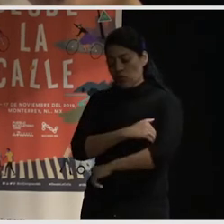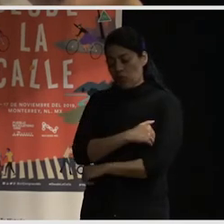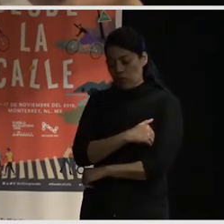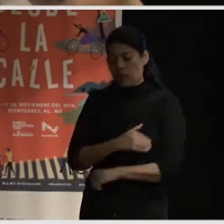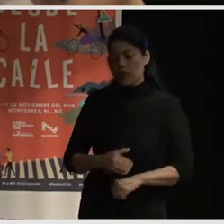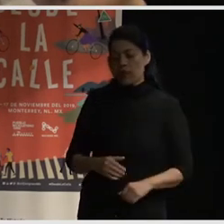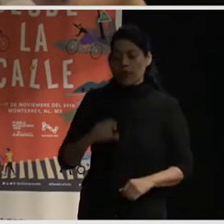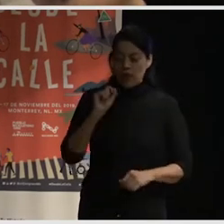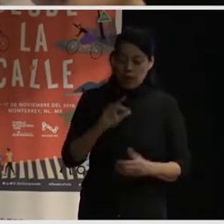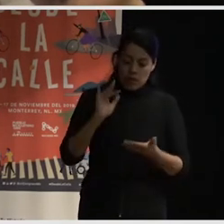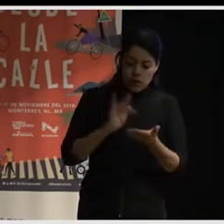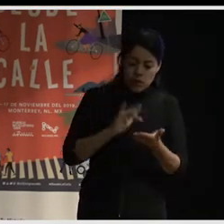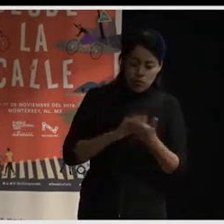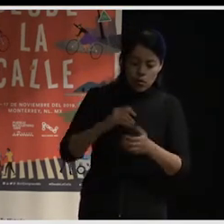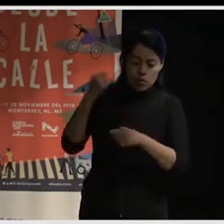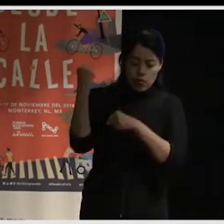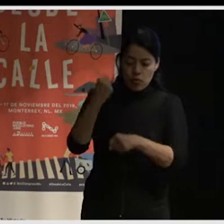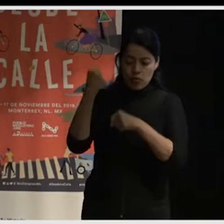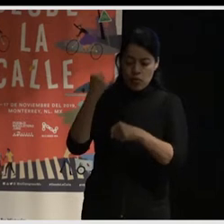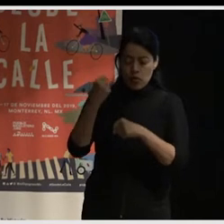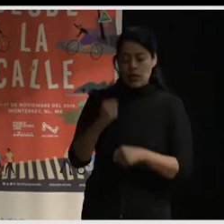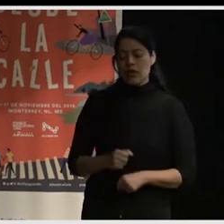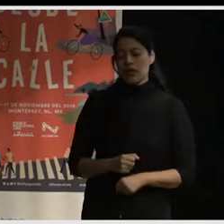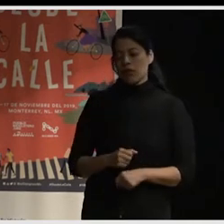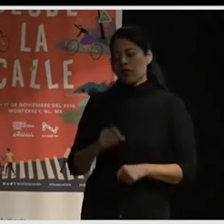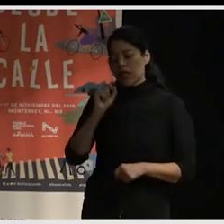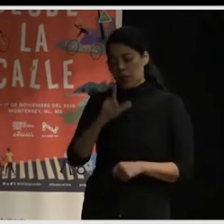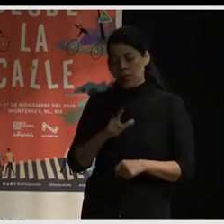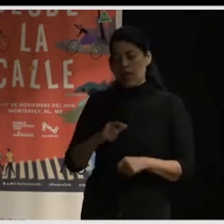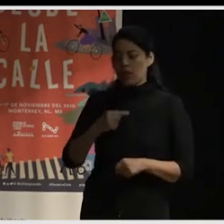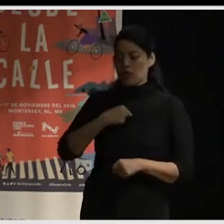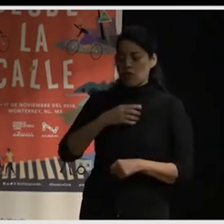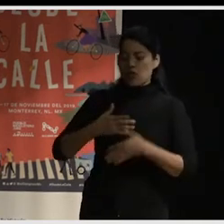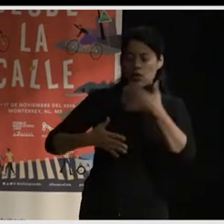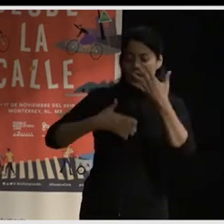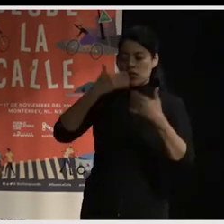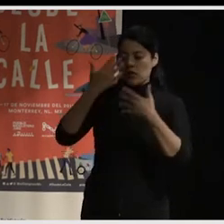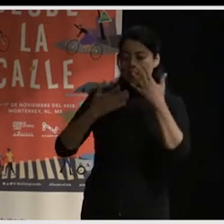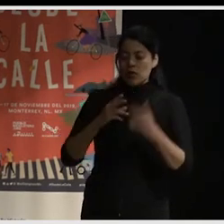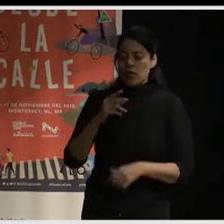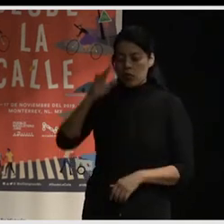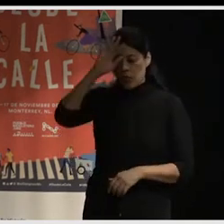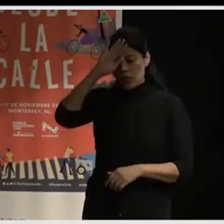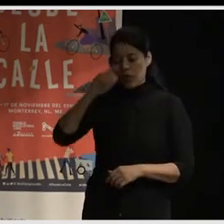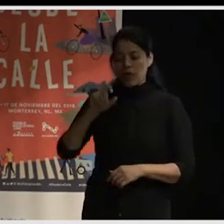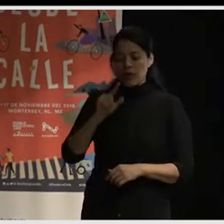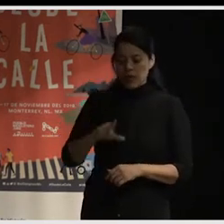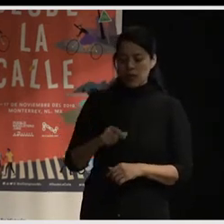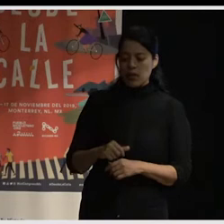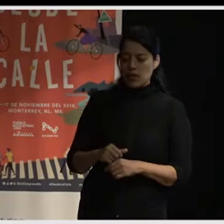apoyado a marchas ciudadanas como las de yo respiro monterrey y las de frames for future el con el comité también